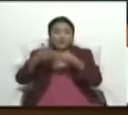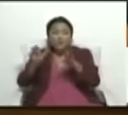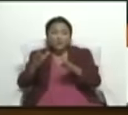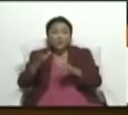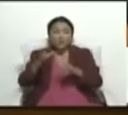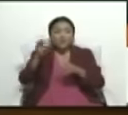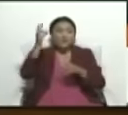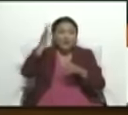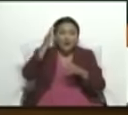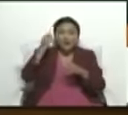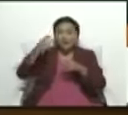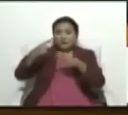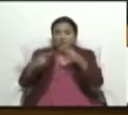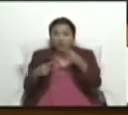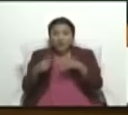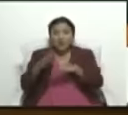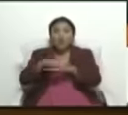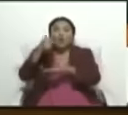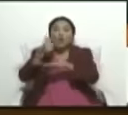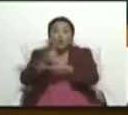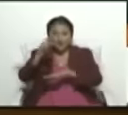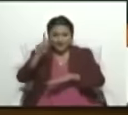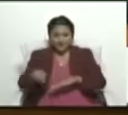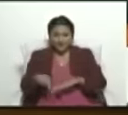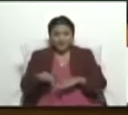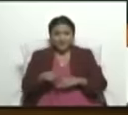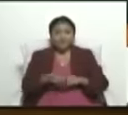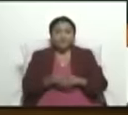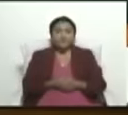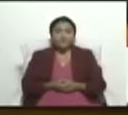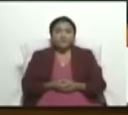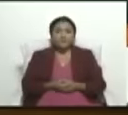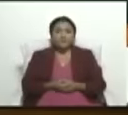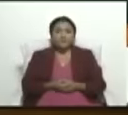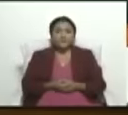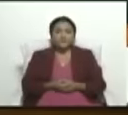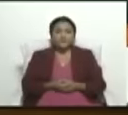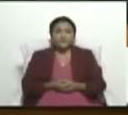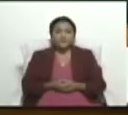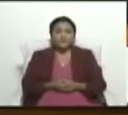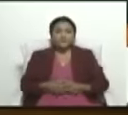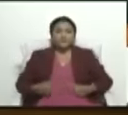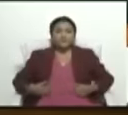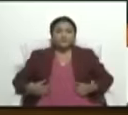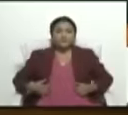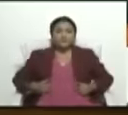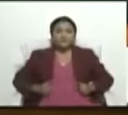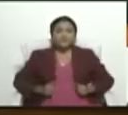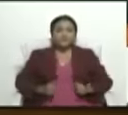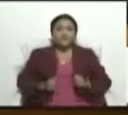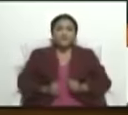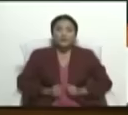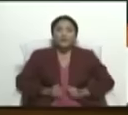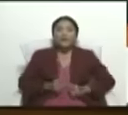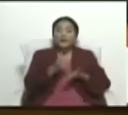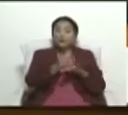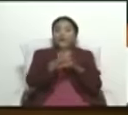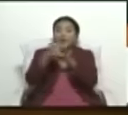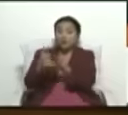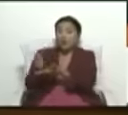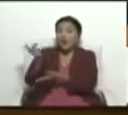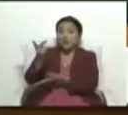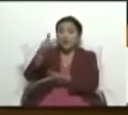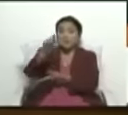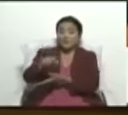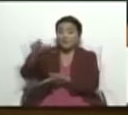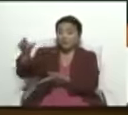incriminados en este lamentable suceso, que participaron como cómplices directos de